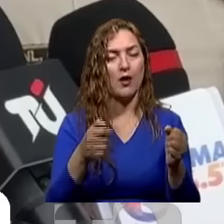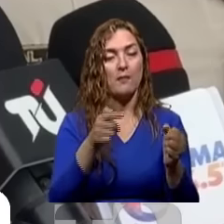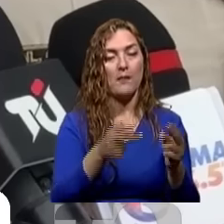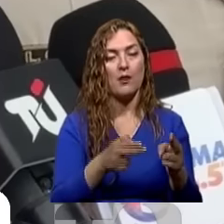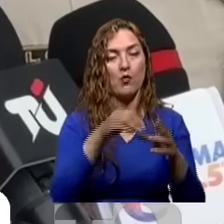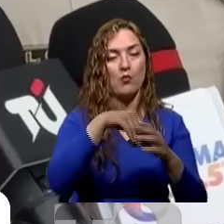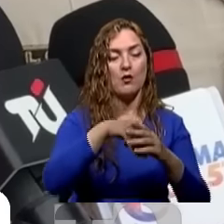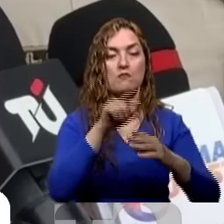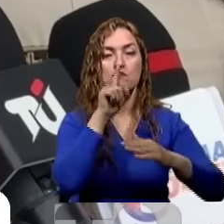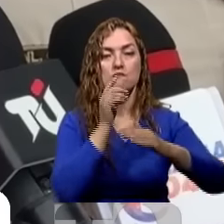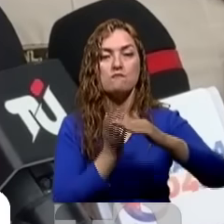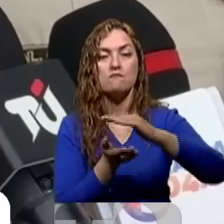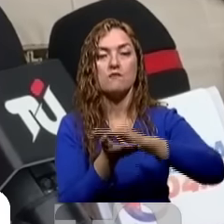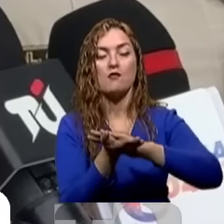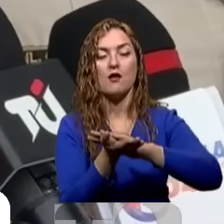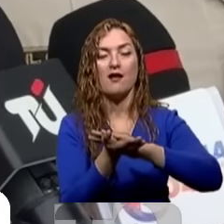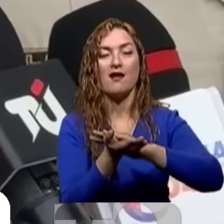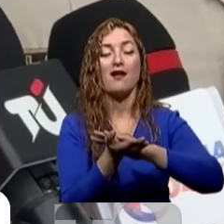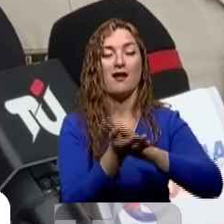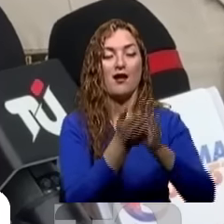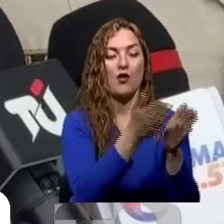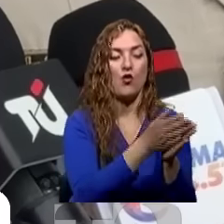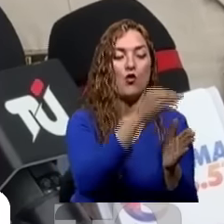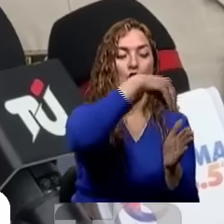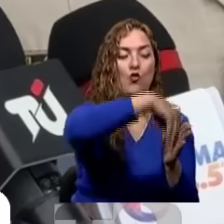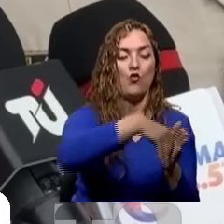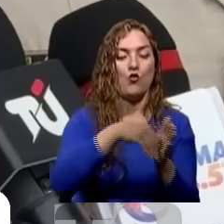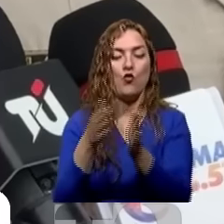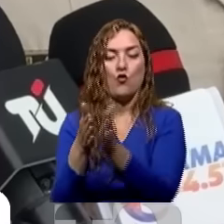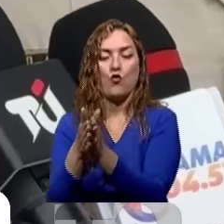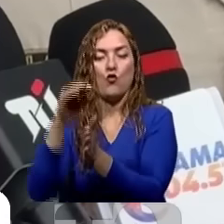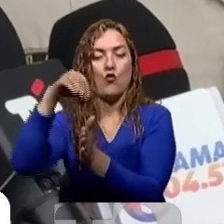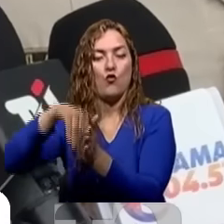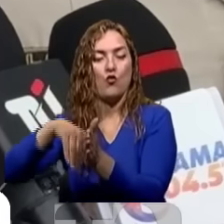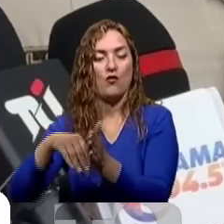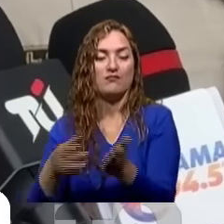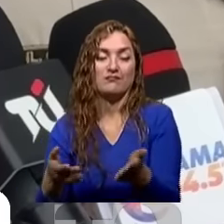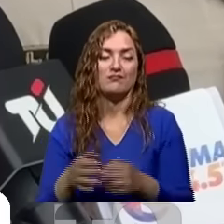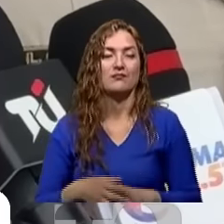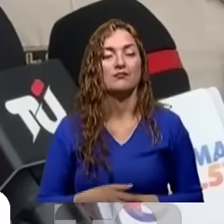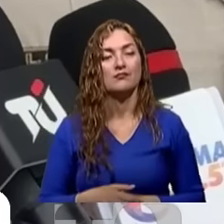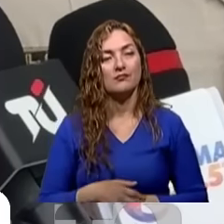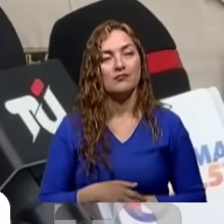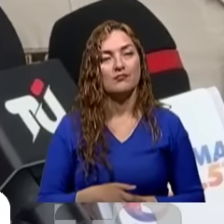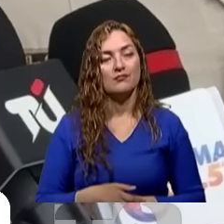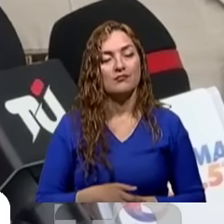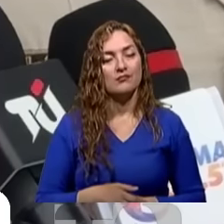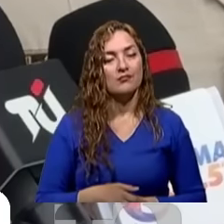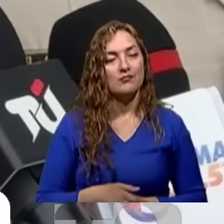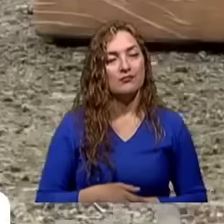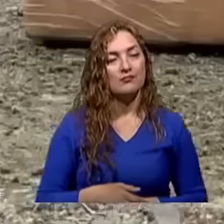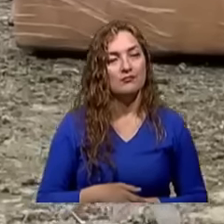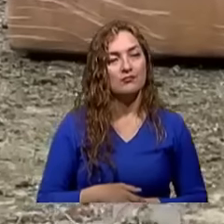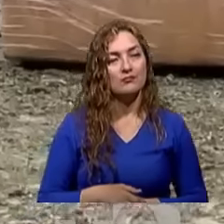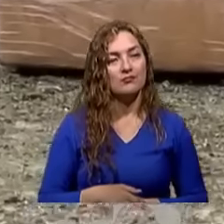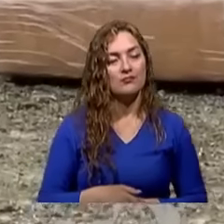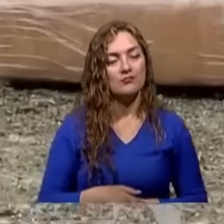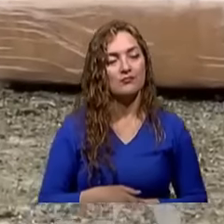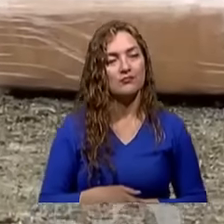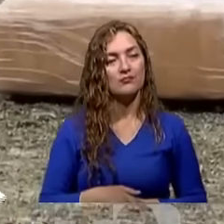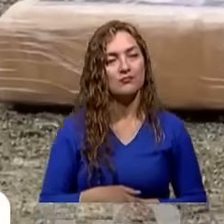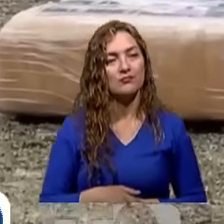tenía doble fondo, la cual permitía ocultar estos bloques de estas sustancias. Al